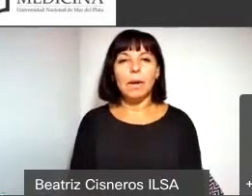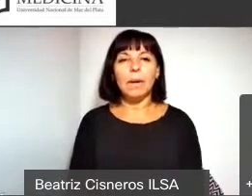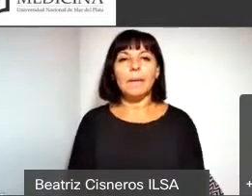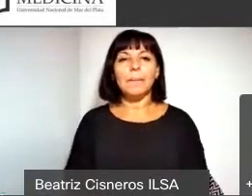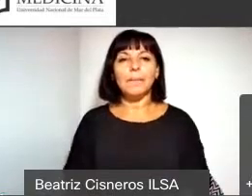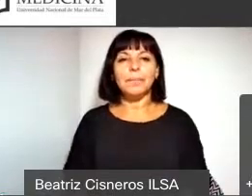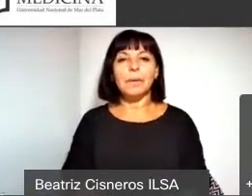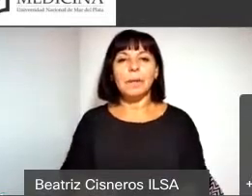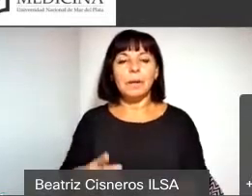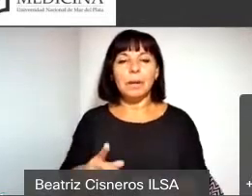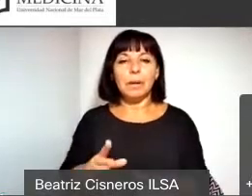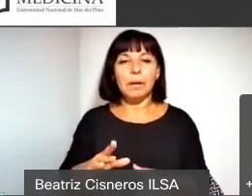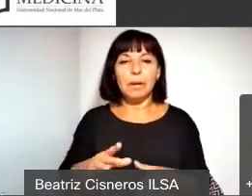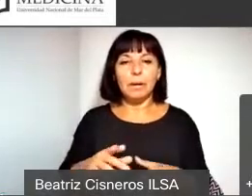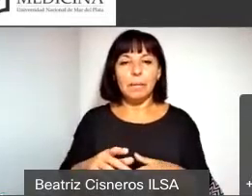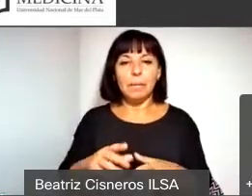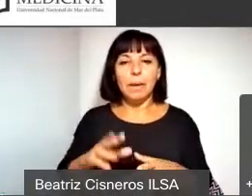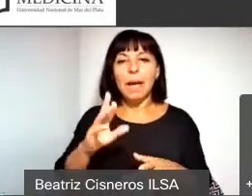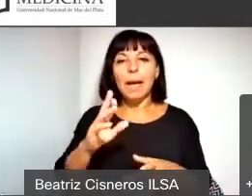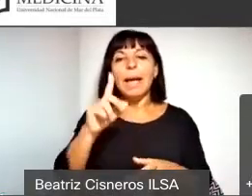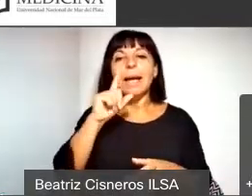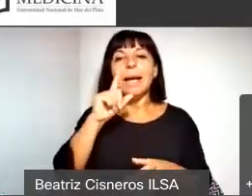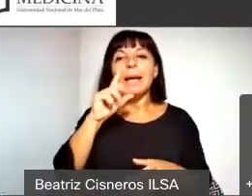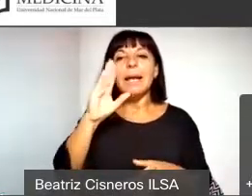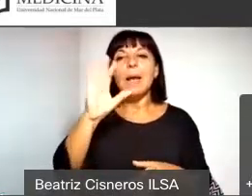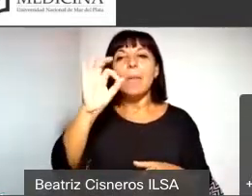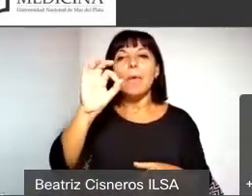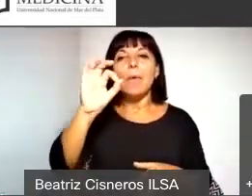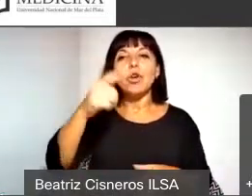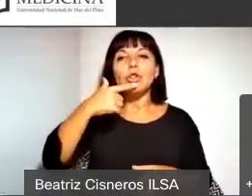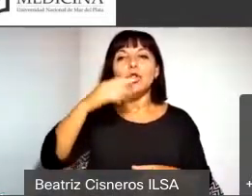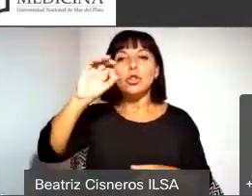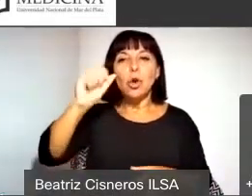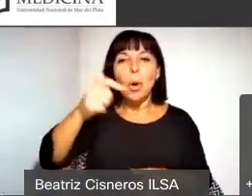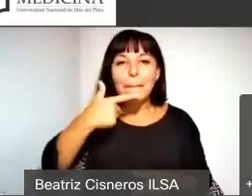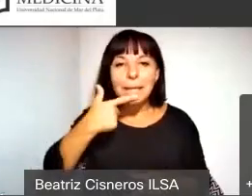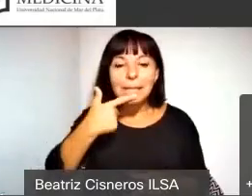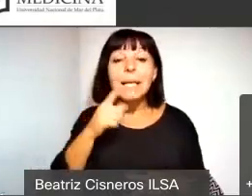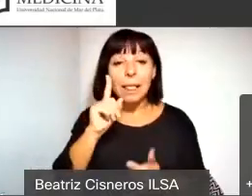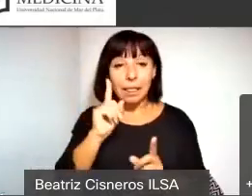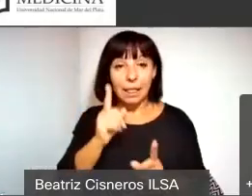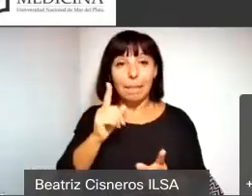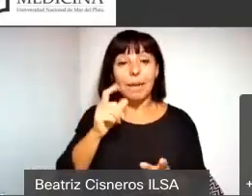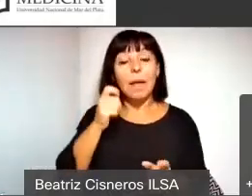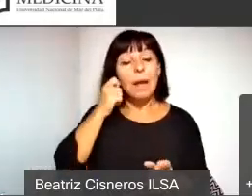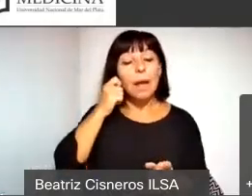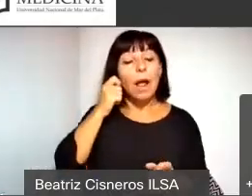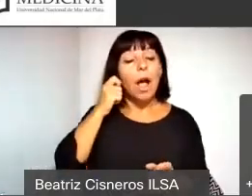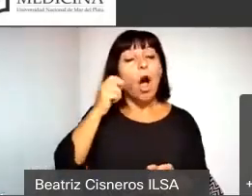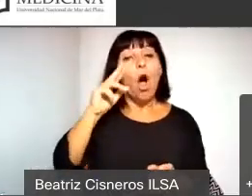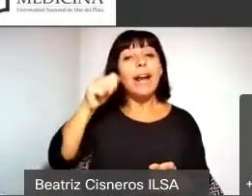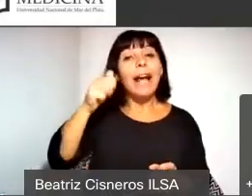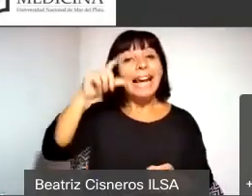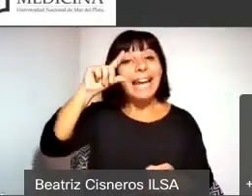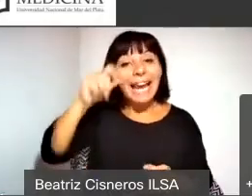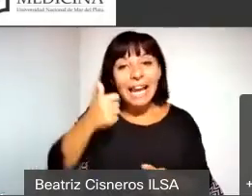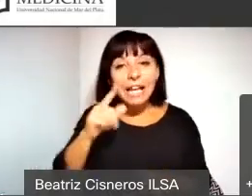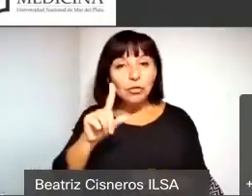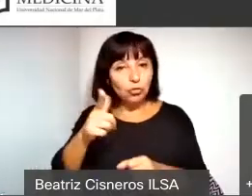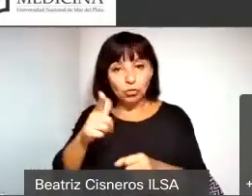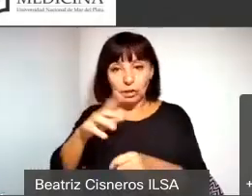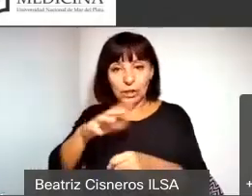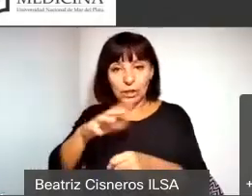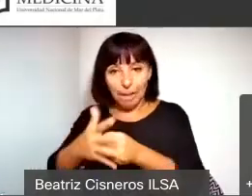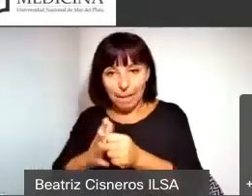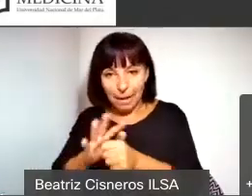Ya hablamos un poco de los ribosomas. Los ribosomas también son organelas no membranosas que llevan adelante la función de